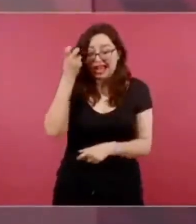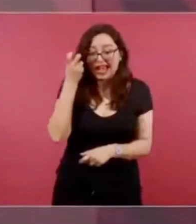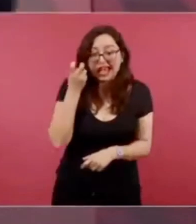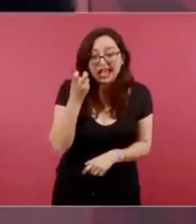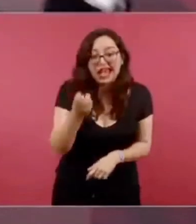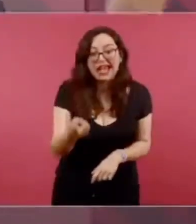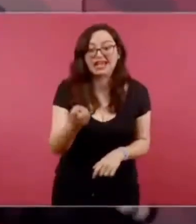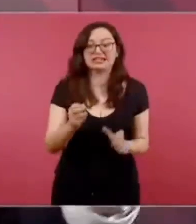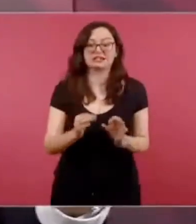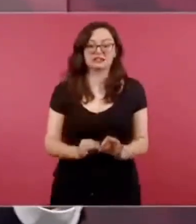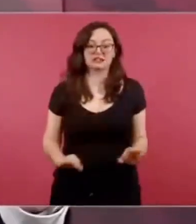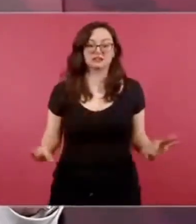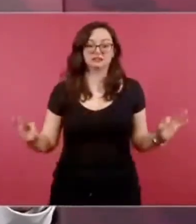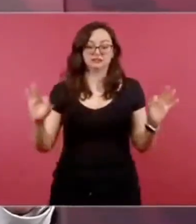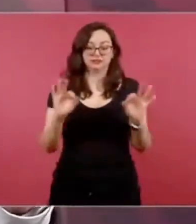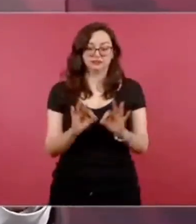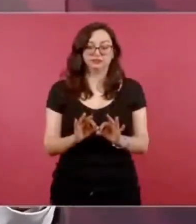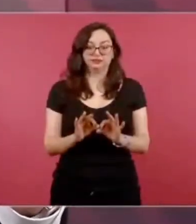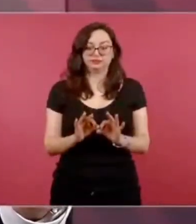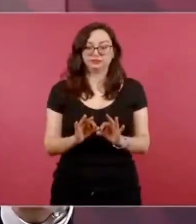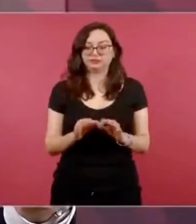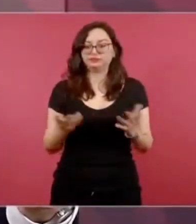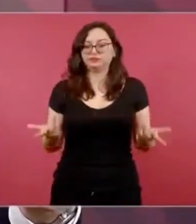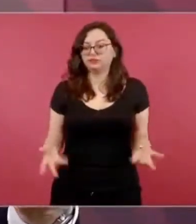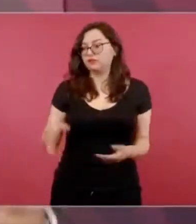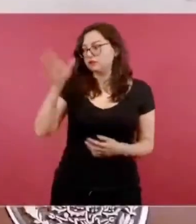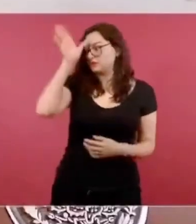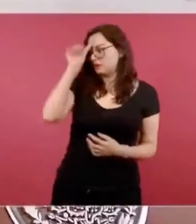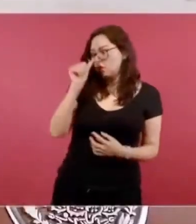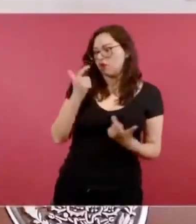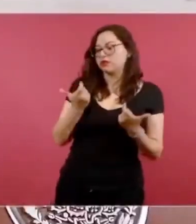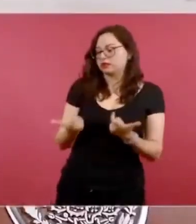el reparto del botín.